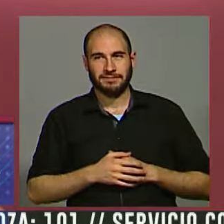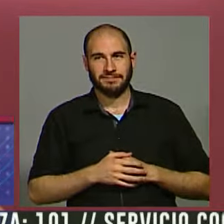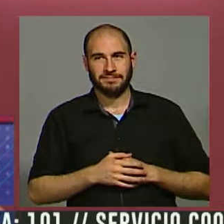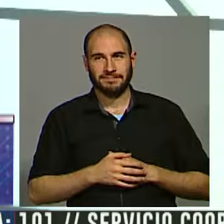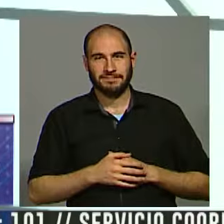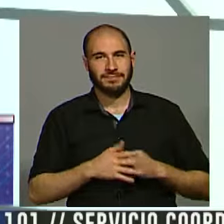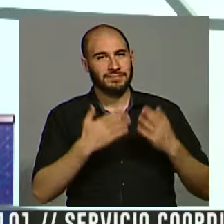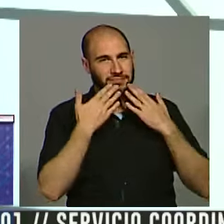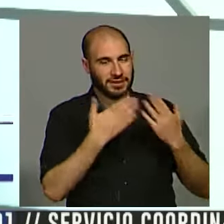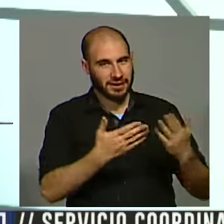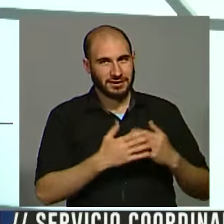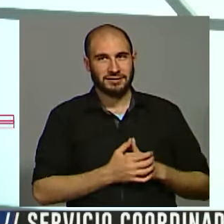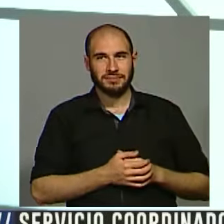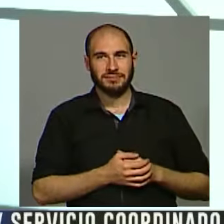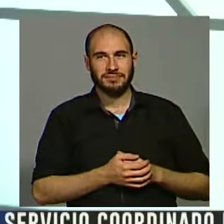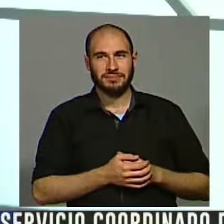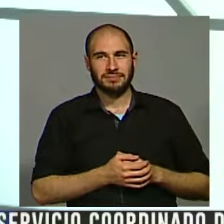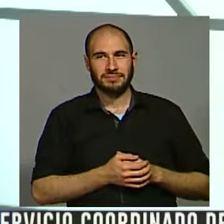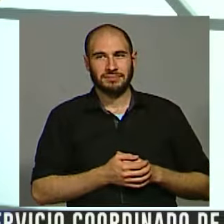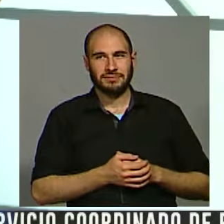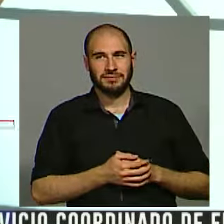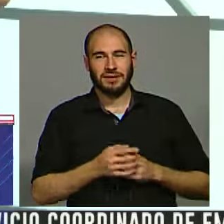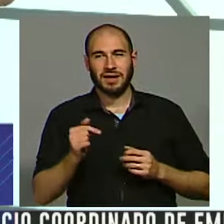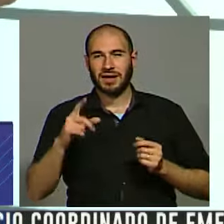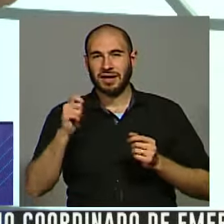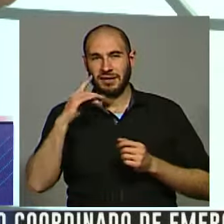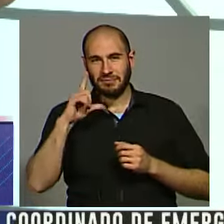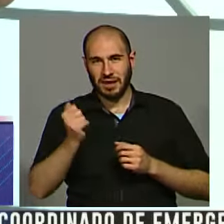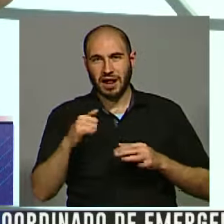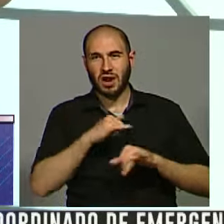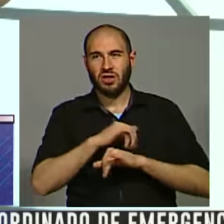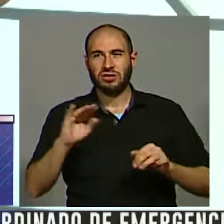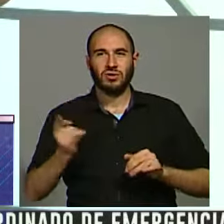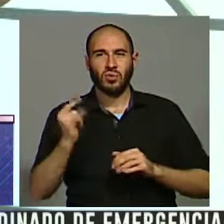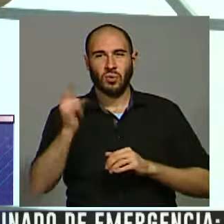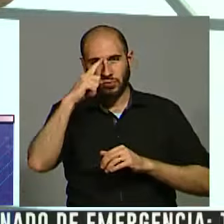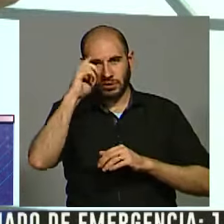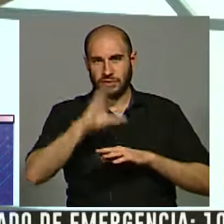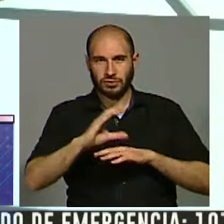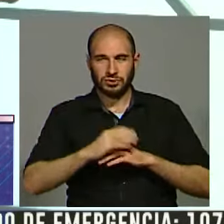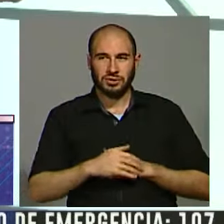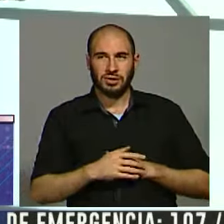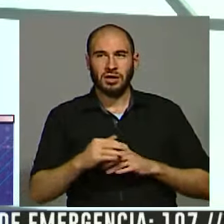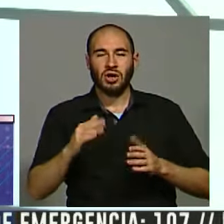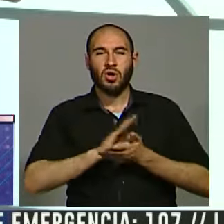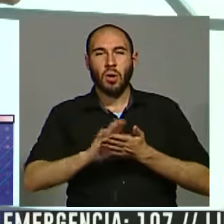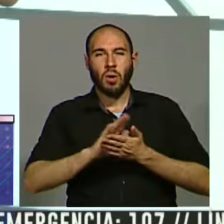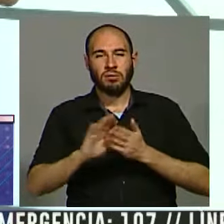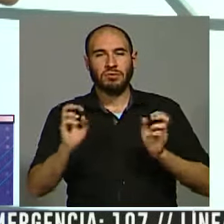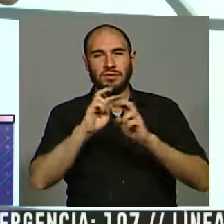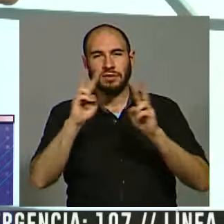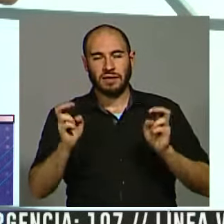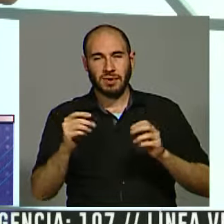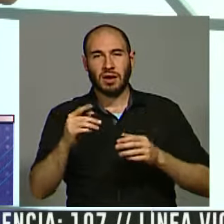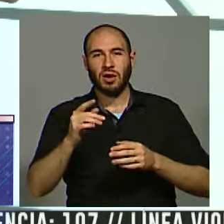www.unidiversidad.com.ar. Muchas gracias, Camila. De nada. Bien, pasaba Camila Castro con todas las noticias de la Universidad Nacional de Cuyo y todas las novedades que tienen que ver con